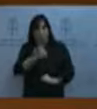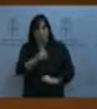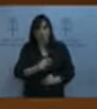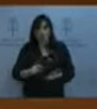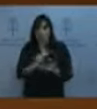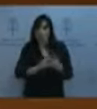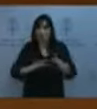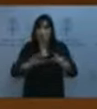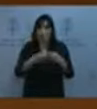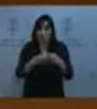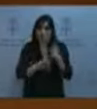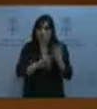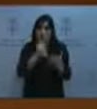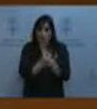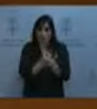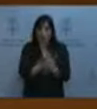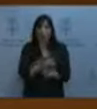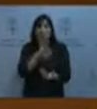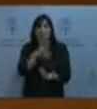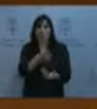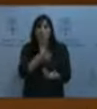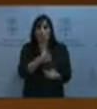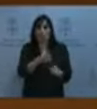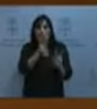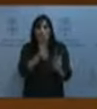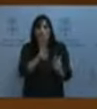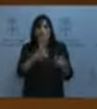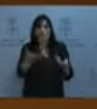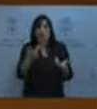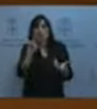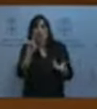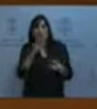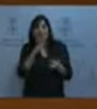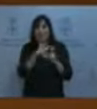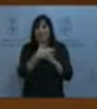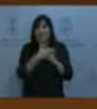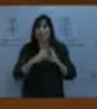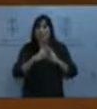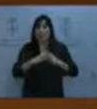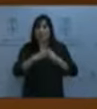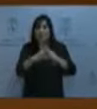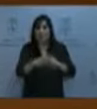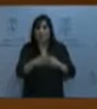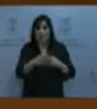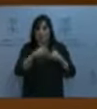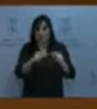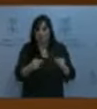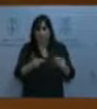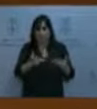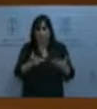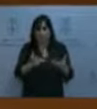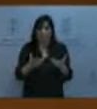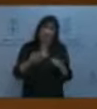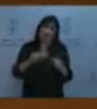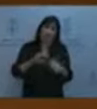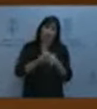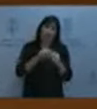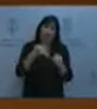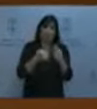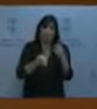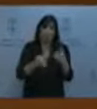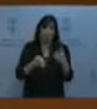plantear cuál es la situación de la flota asturiana, particularmente con dos especies, que son la merluza y la caballa.